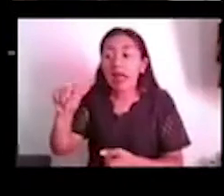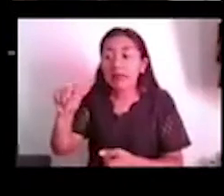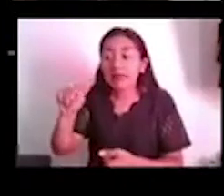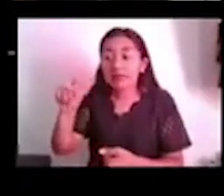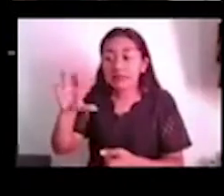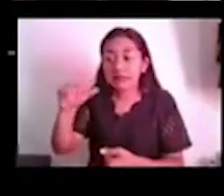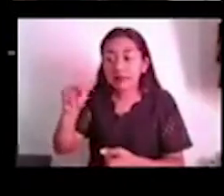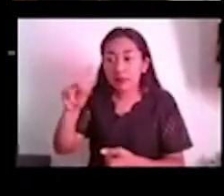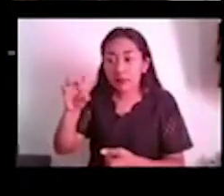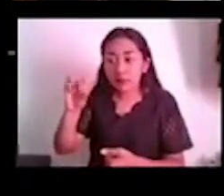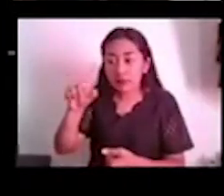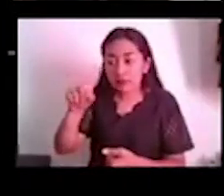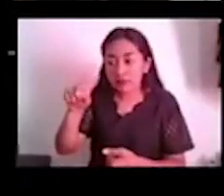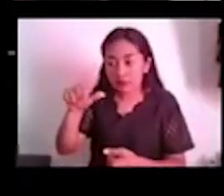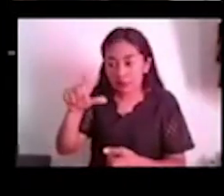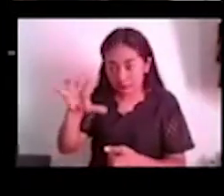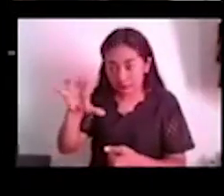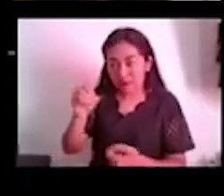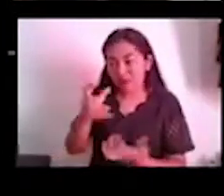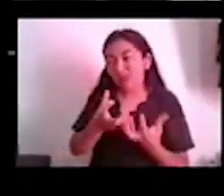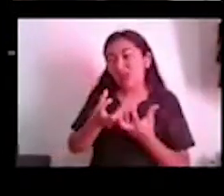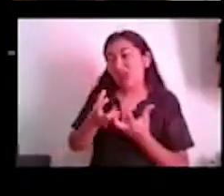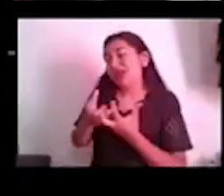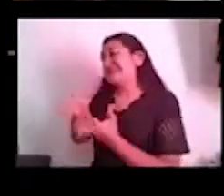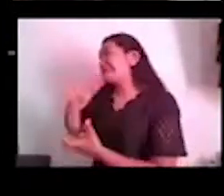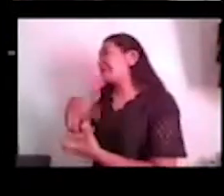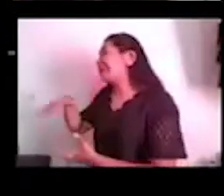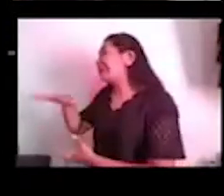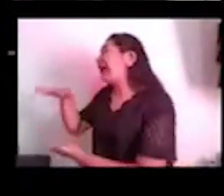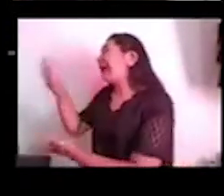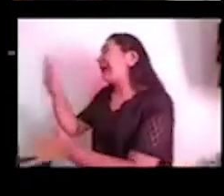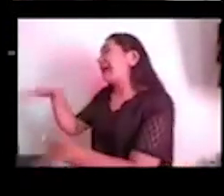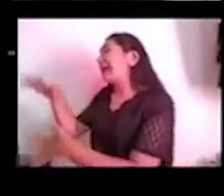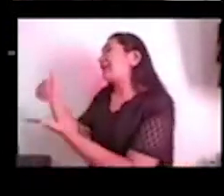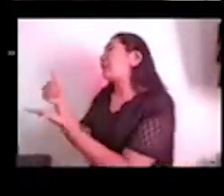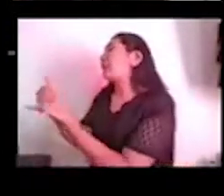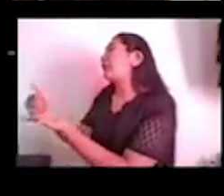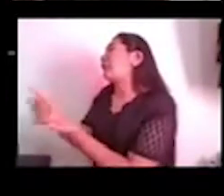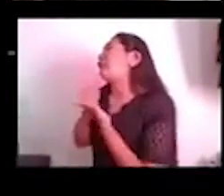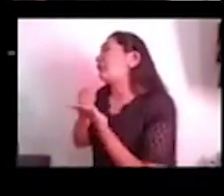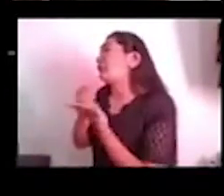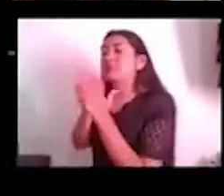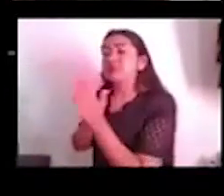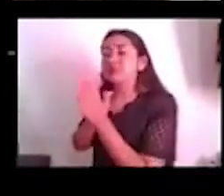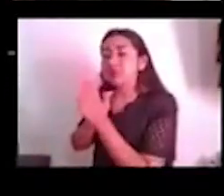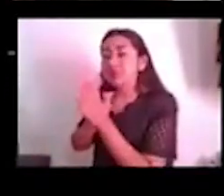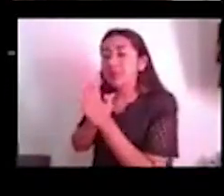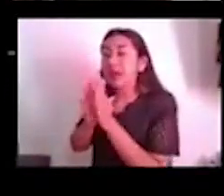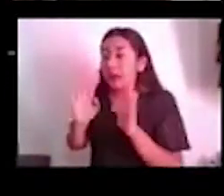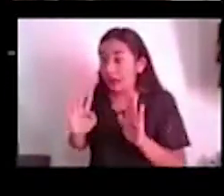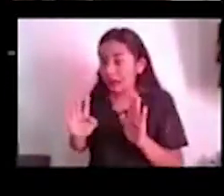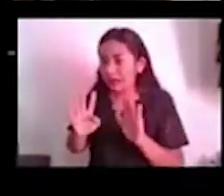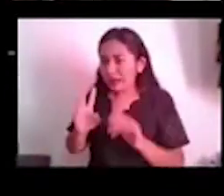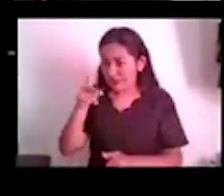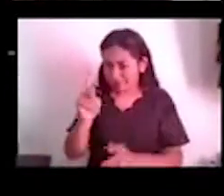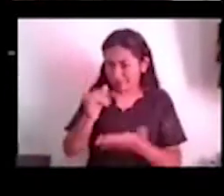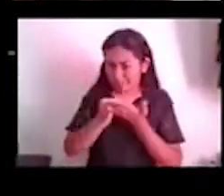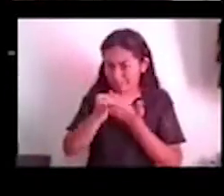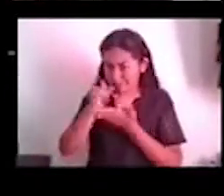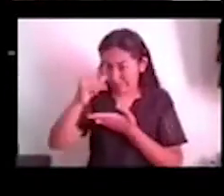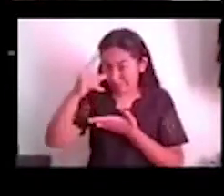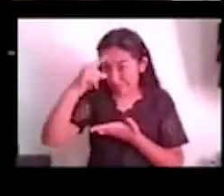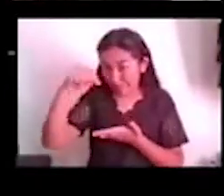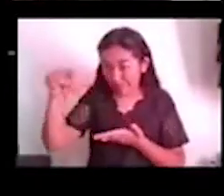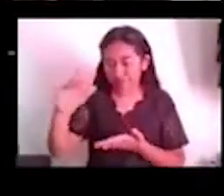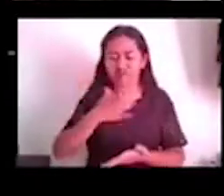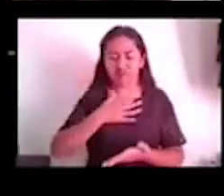hice, la de buscar quiénes habían permitido esa decisión, porque no era solo una decisión de los